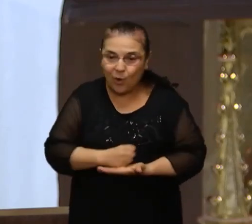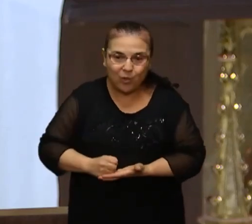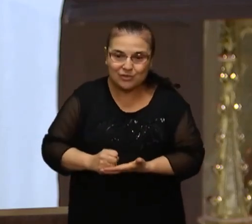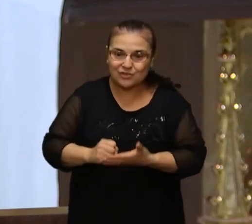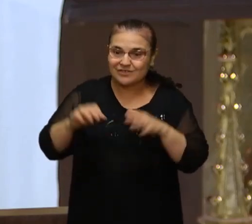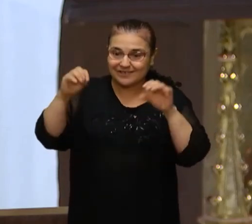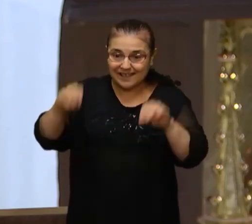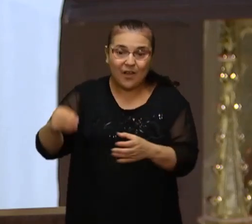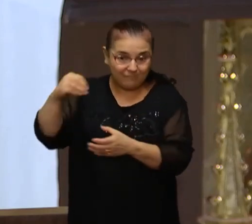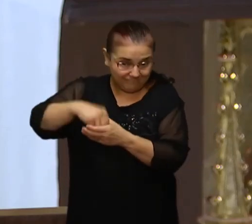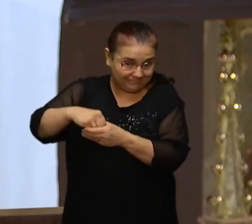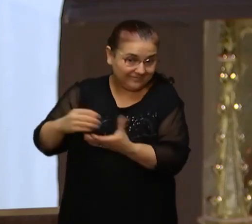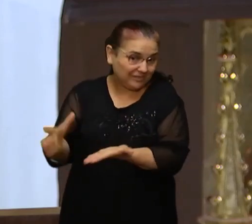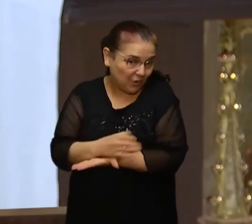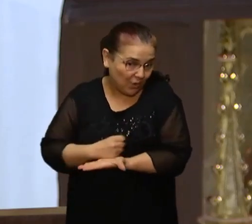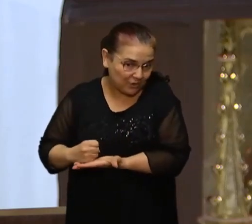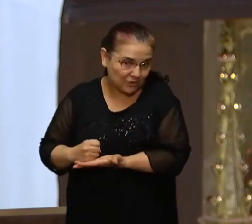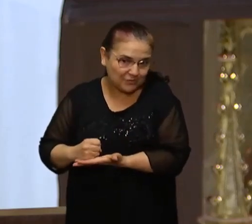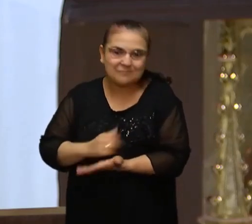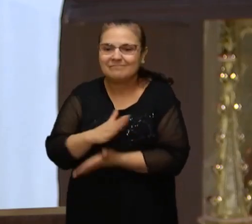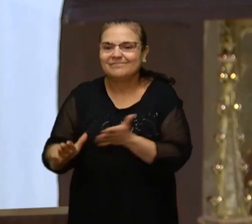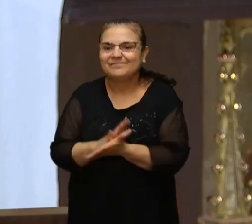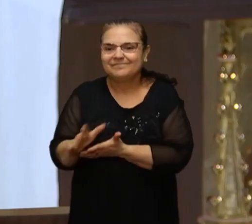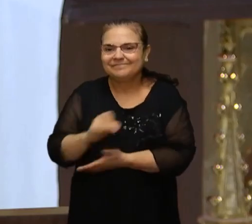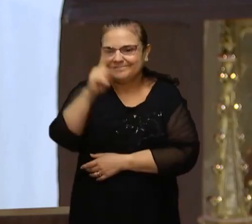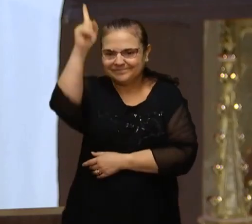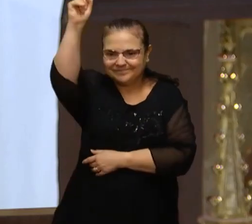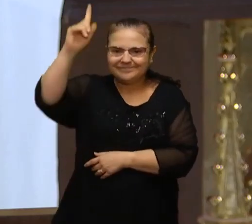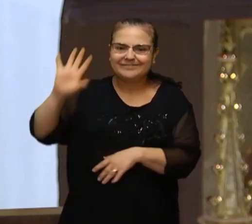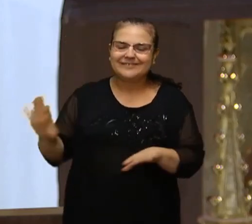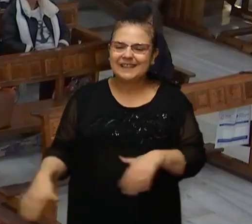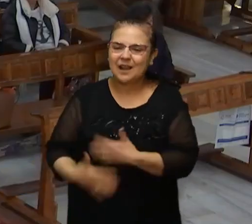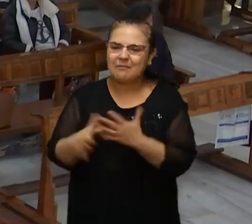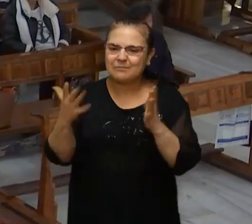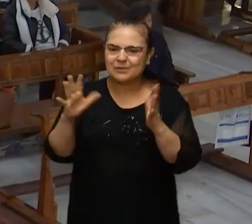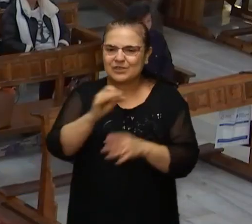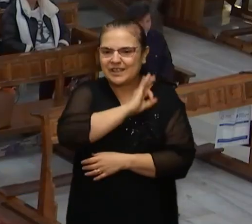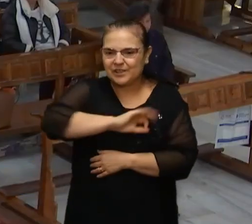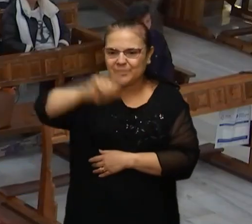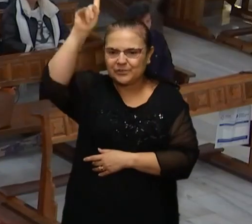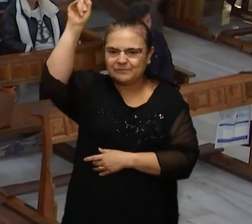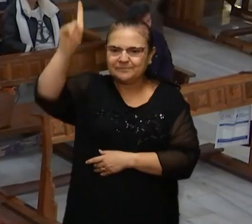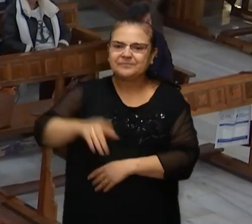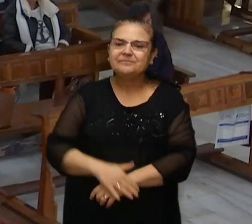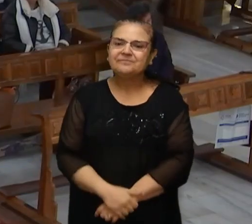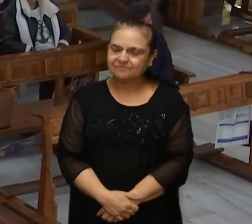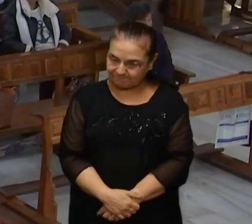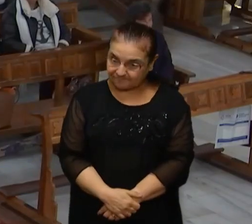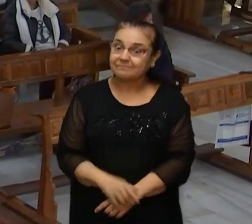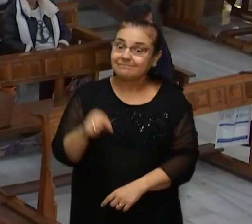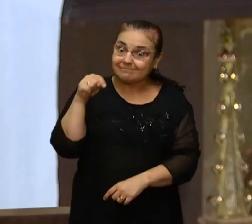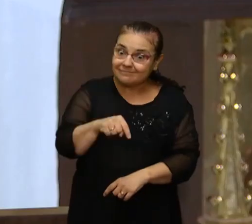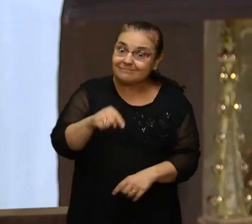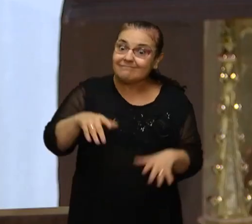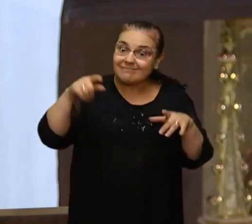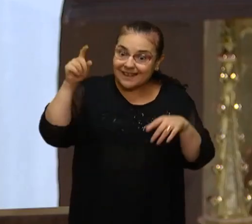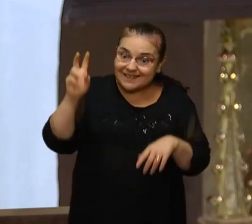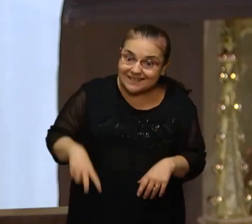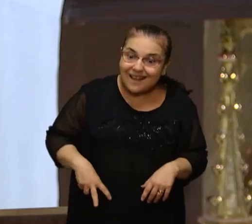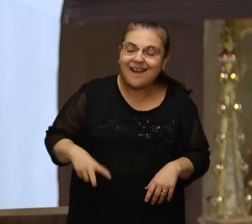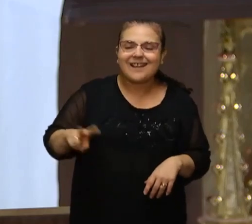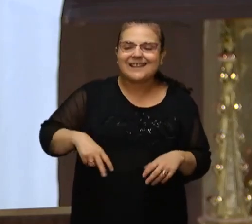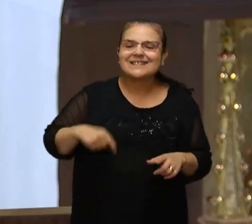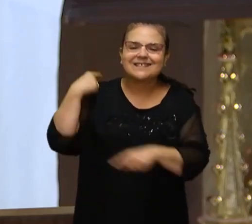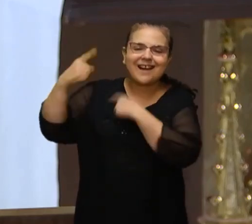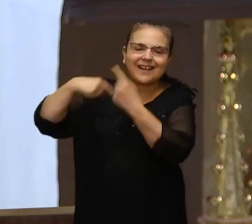está en todos palabra de Dios te alabamos señor Esta es la generación que busca